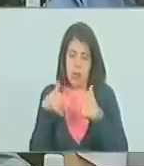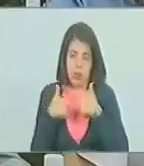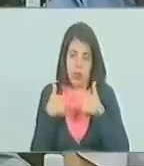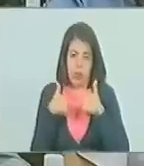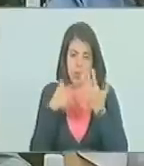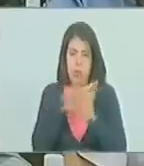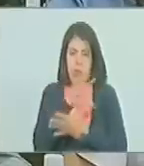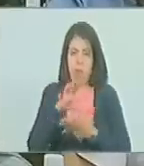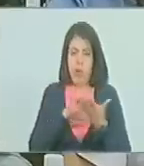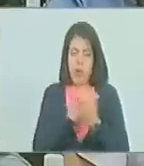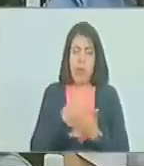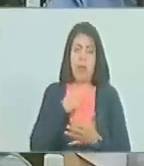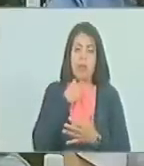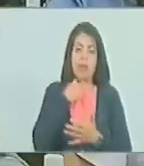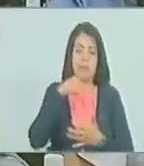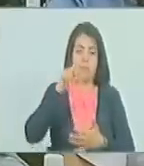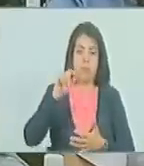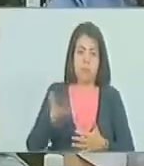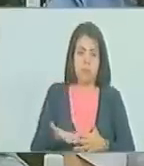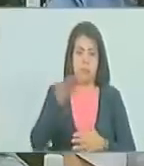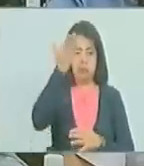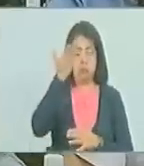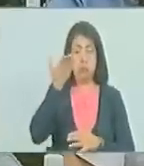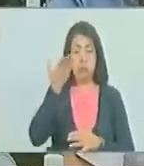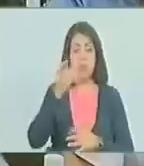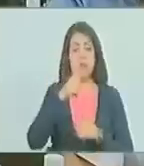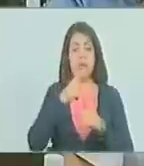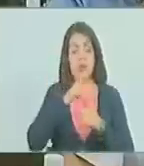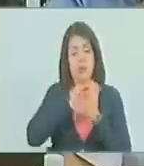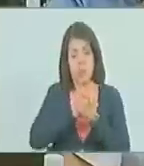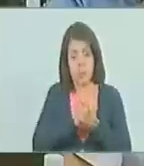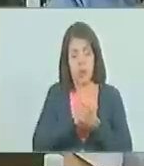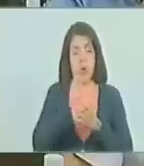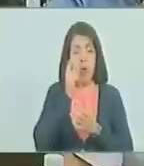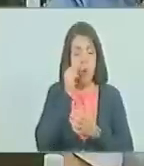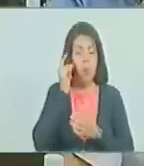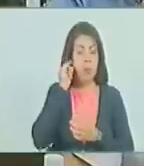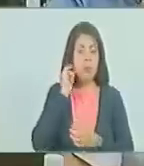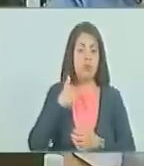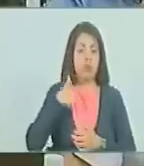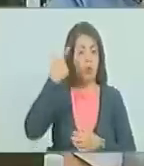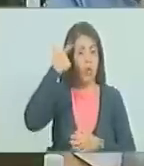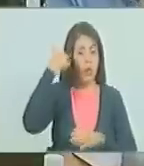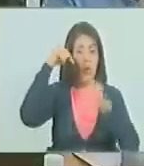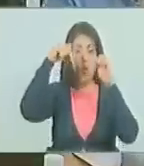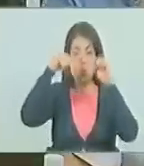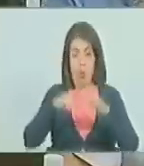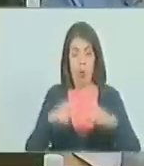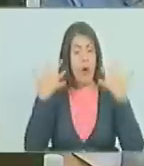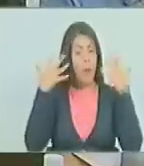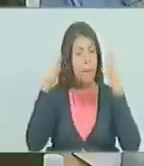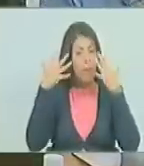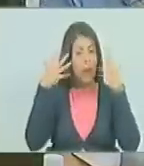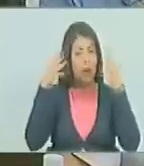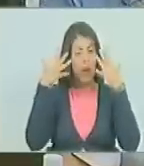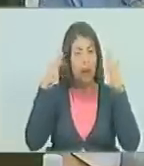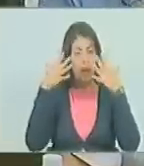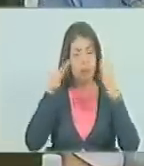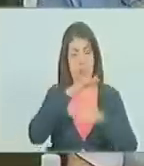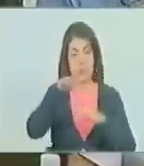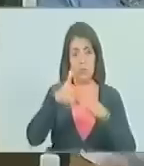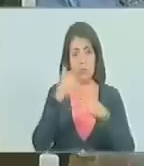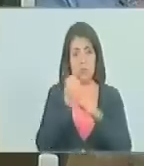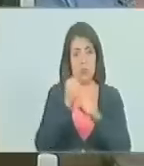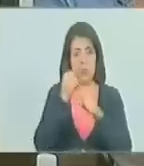las consecuencias de la inflación. Por eso, amigas y amigos, diputadas y diputados, yo creo que hoy un aplauso grande para los